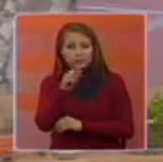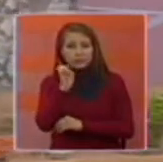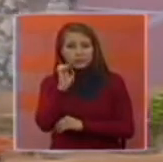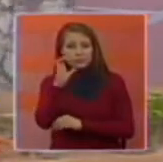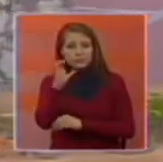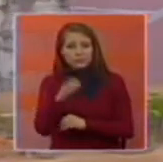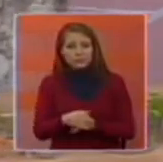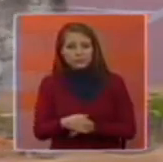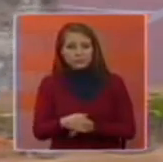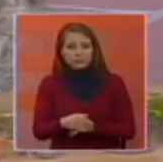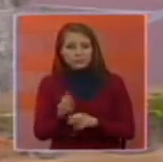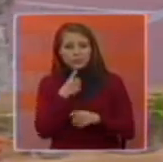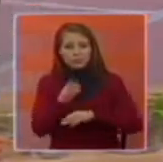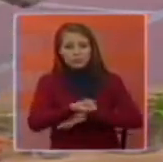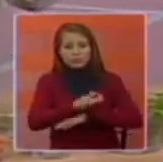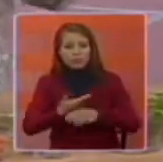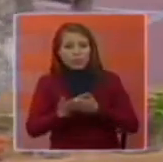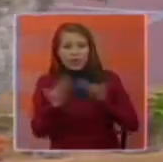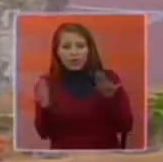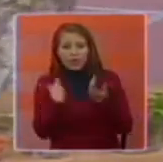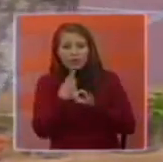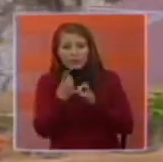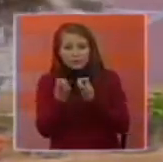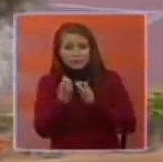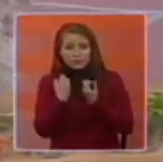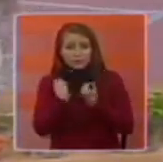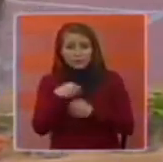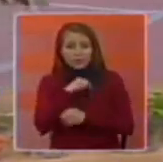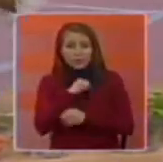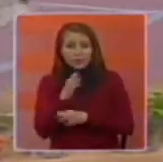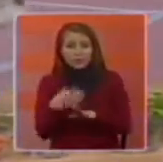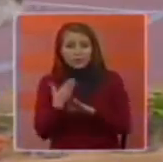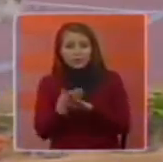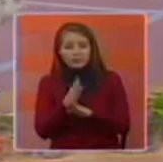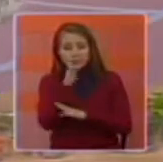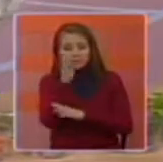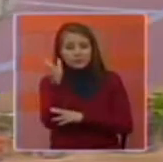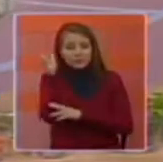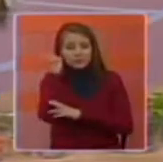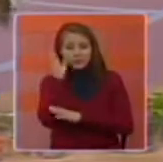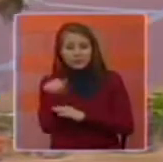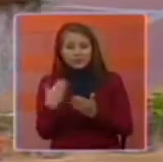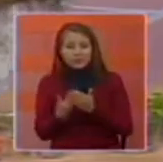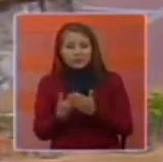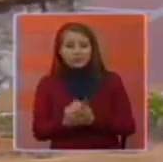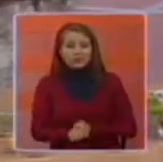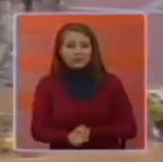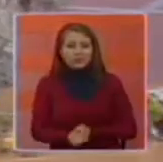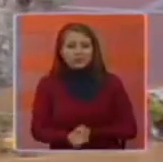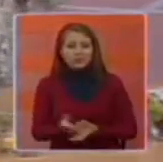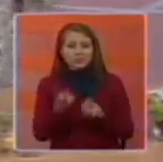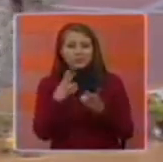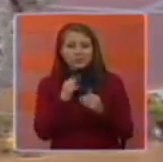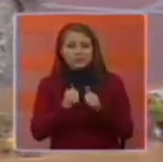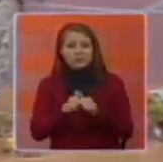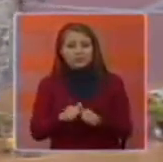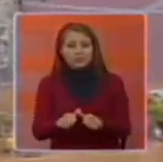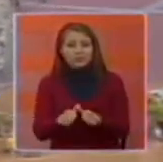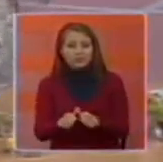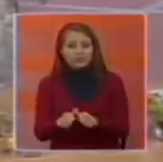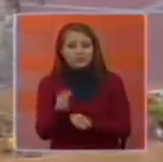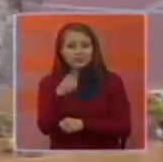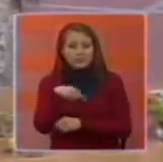recetasdevh@telerama.es. Ahí me puede dar sugerencias, me puede hacer cualquier comentario, porque yo voy a estar obviamente siempre escuchando, ¿no? Y también me siga, para que me sigan